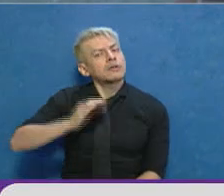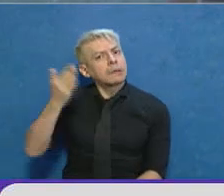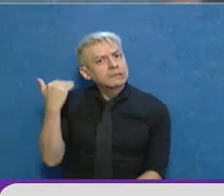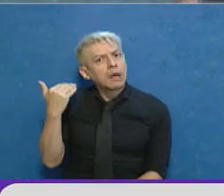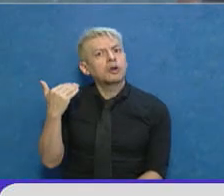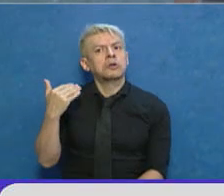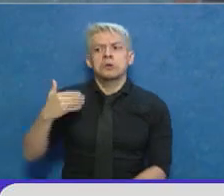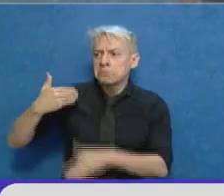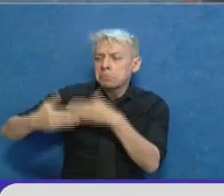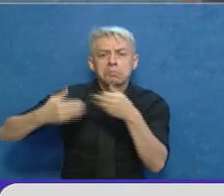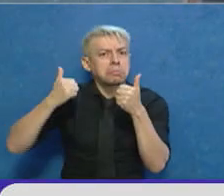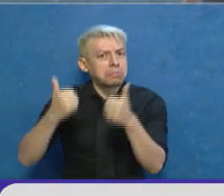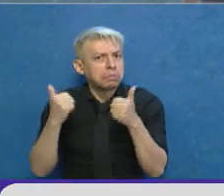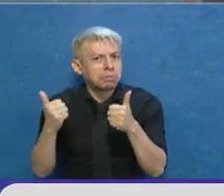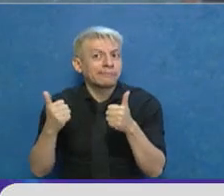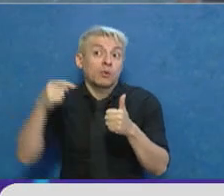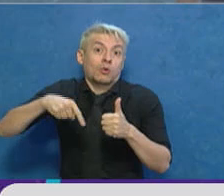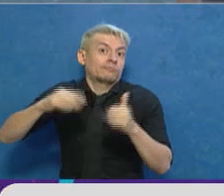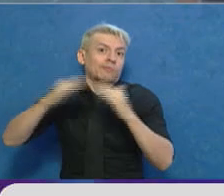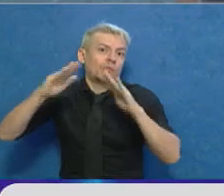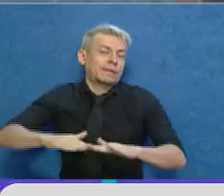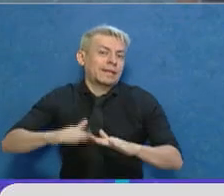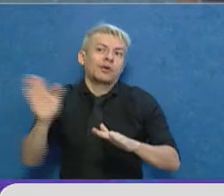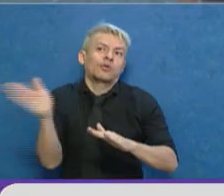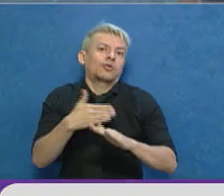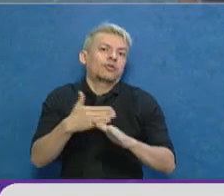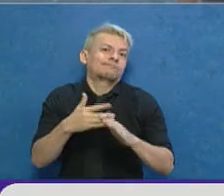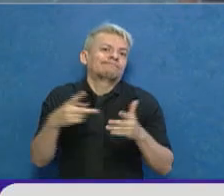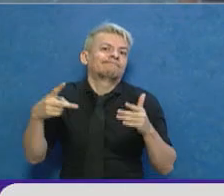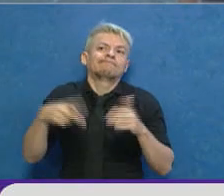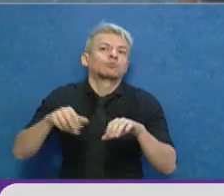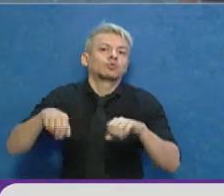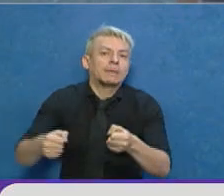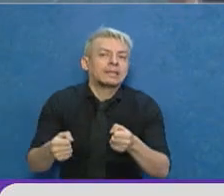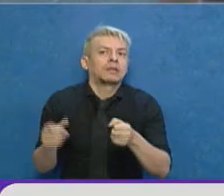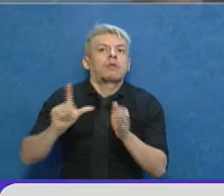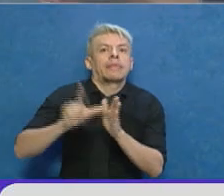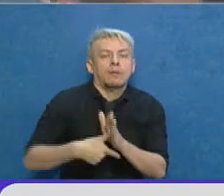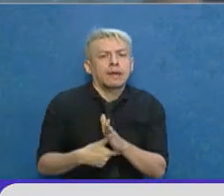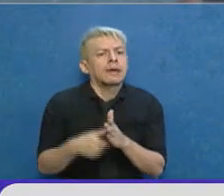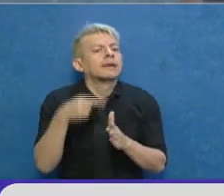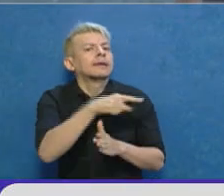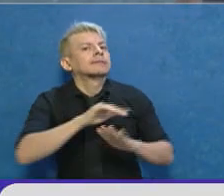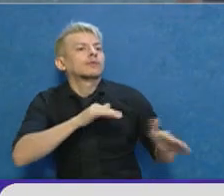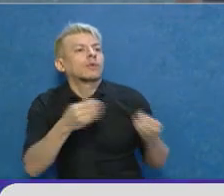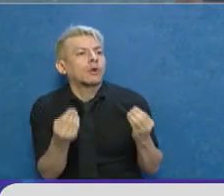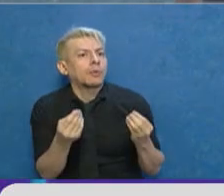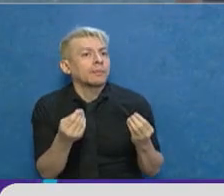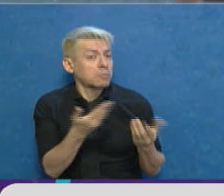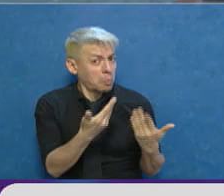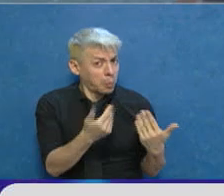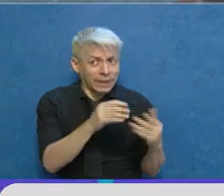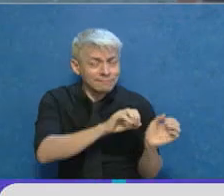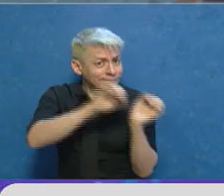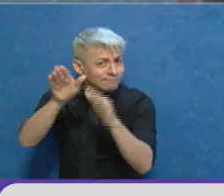y lógicamente por la pandemia todo se demoró. ¿En qué situación están? ¿Cuándo estarían ya en condiciones de poder trasladarse a